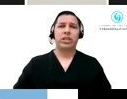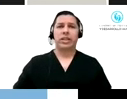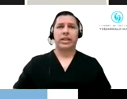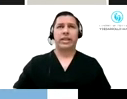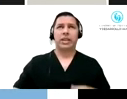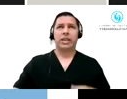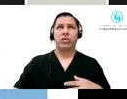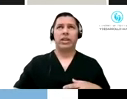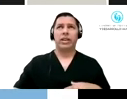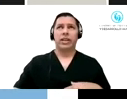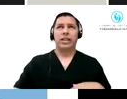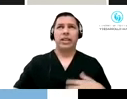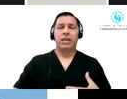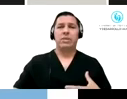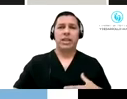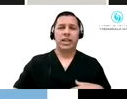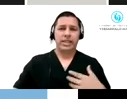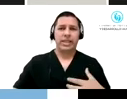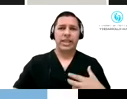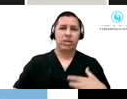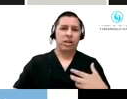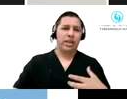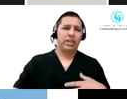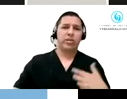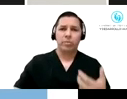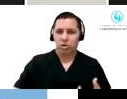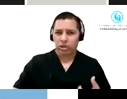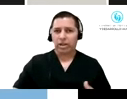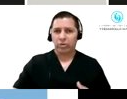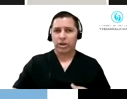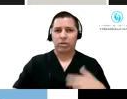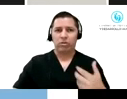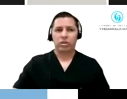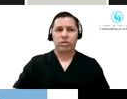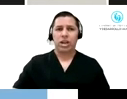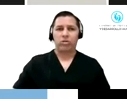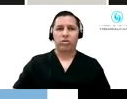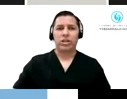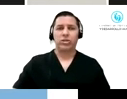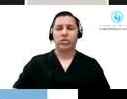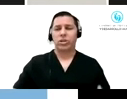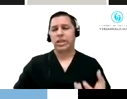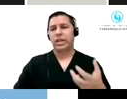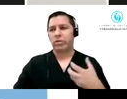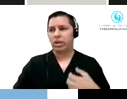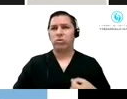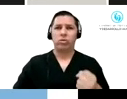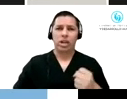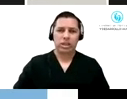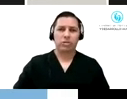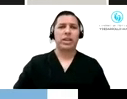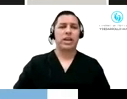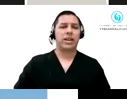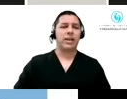eso en términos de qué manera este género también ha sido importado, ¿verdad?, con esto de la colonización y que nuestra